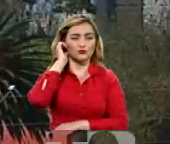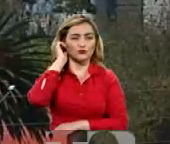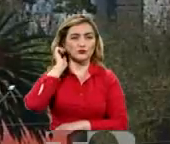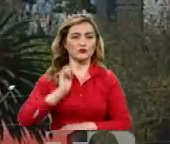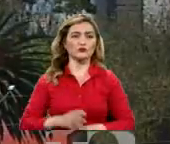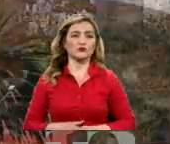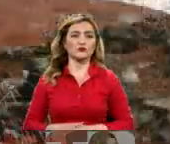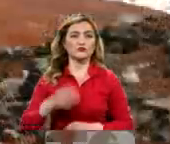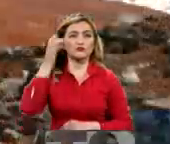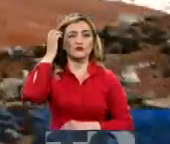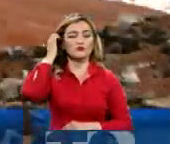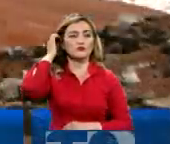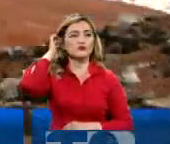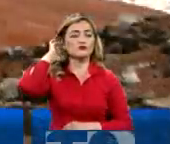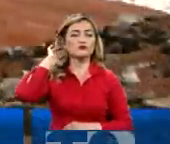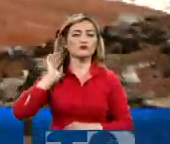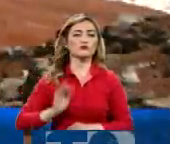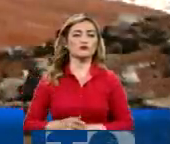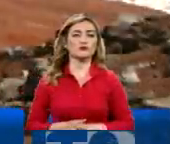y